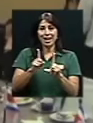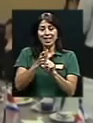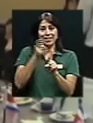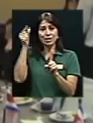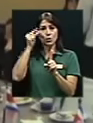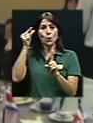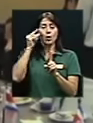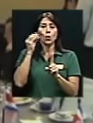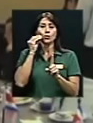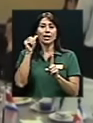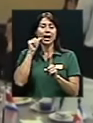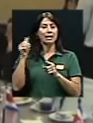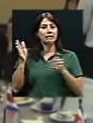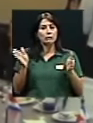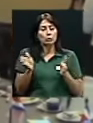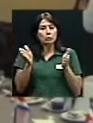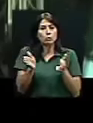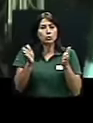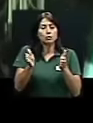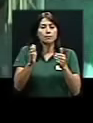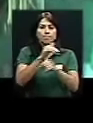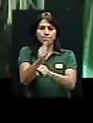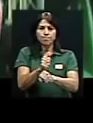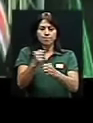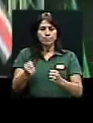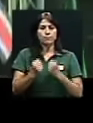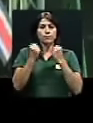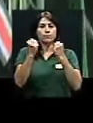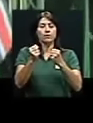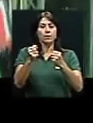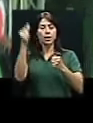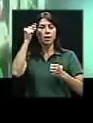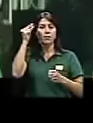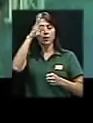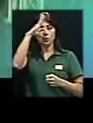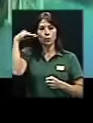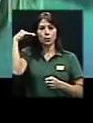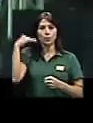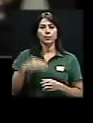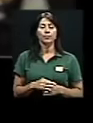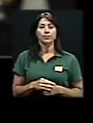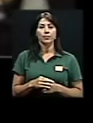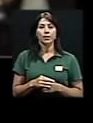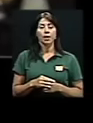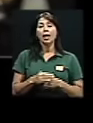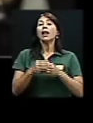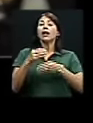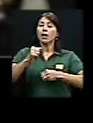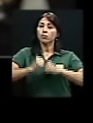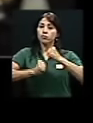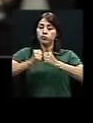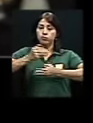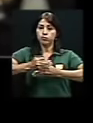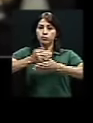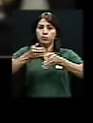de Óscar Arias y se afianzó en la administración Chinchilla. La